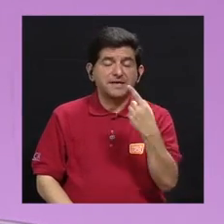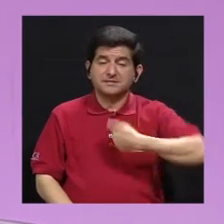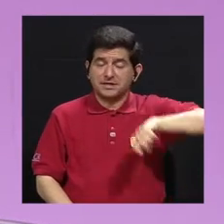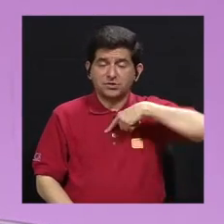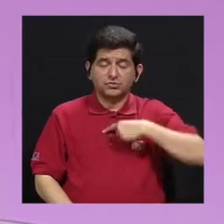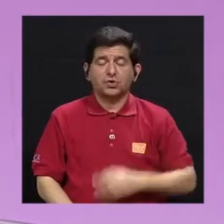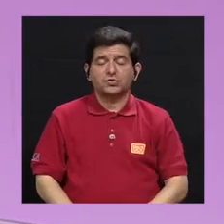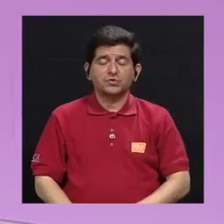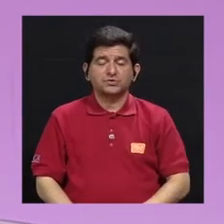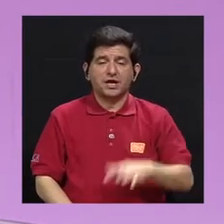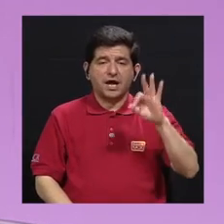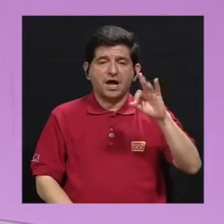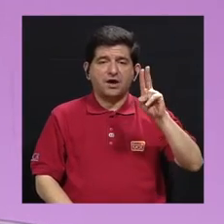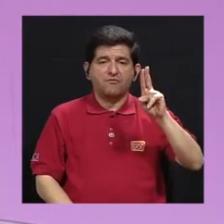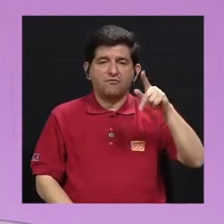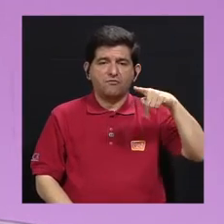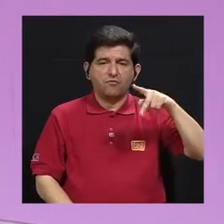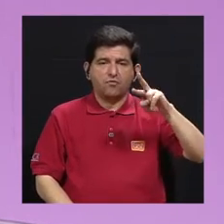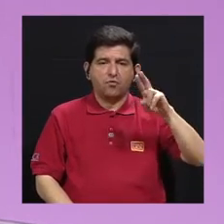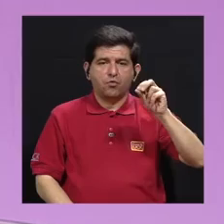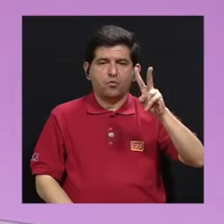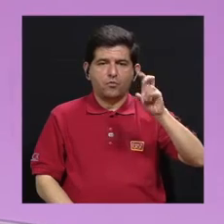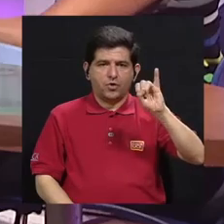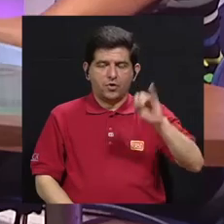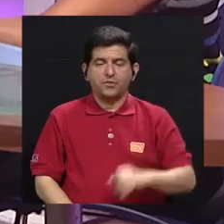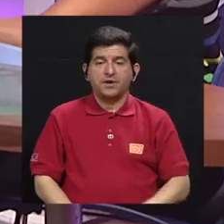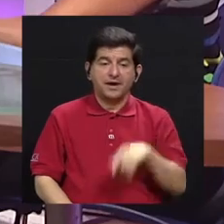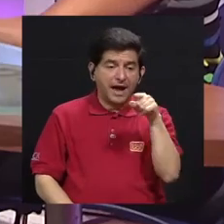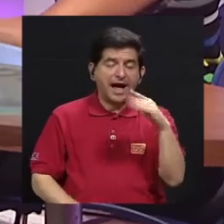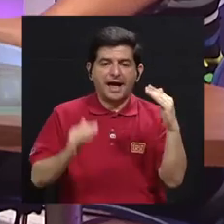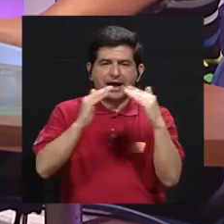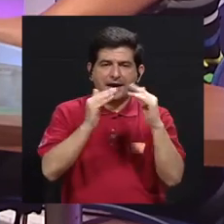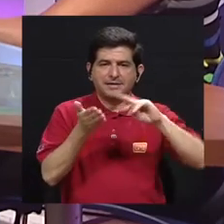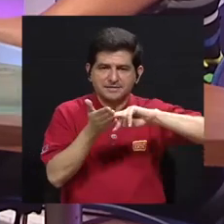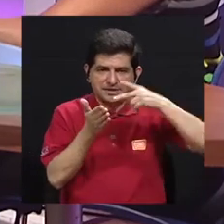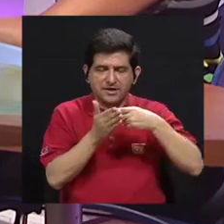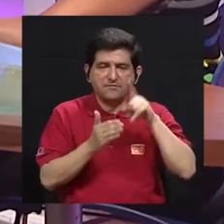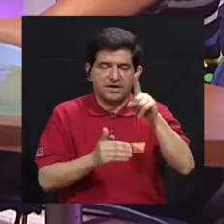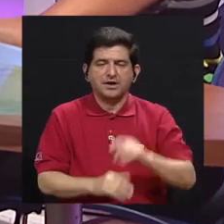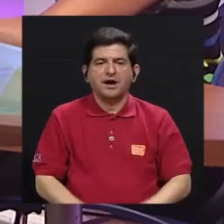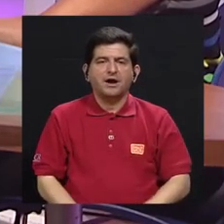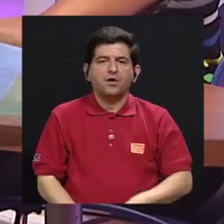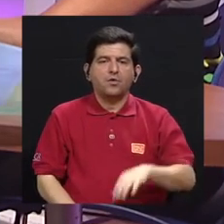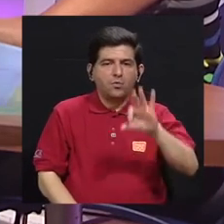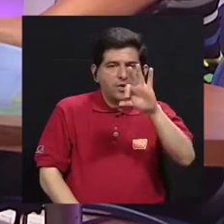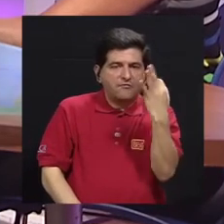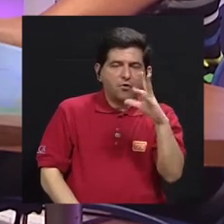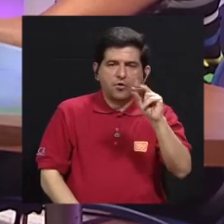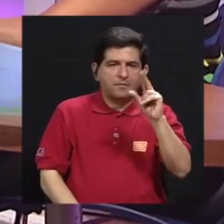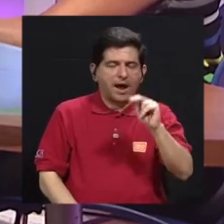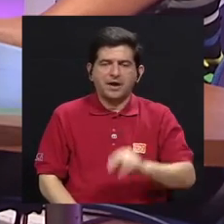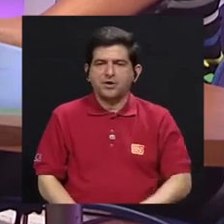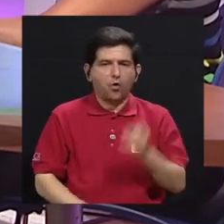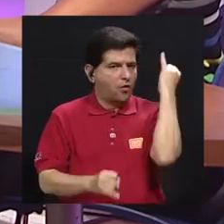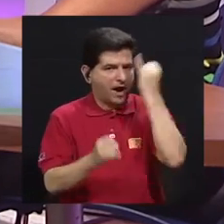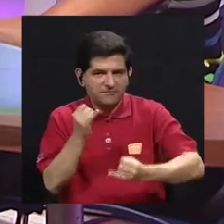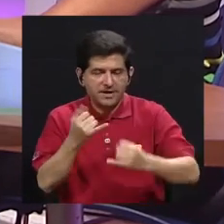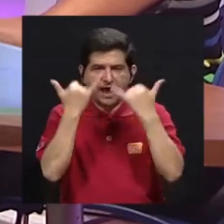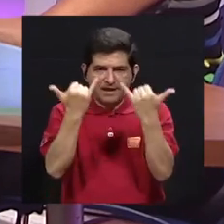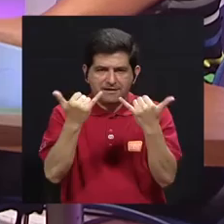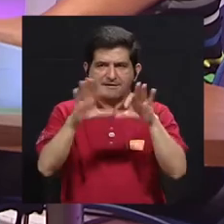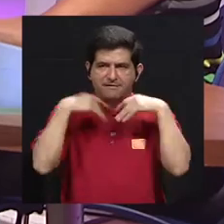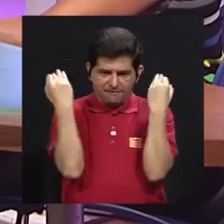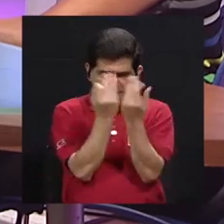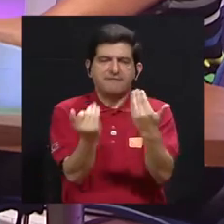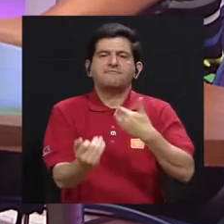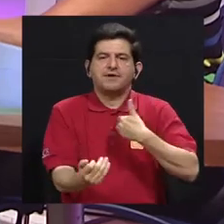en fútbol y que la vivienda es un medio no es un fin porque una vez que la familia logró